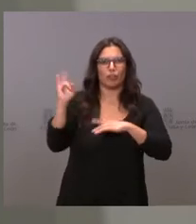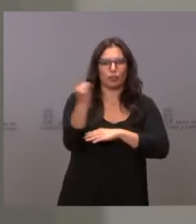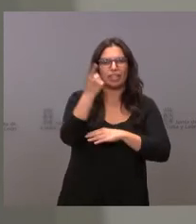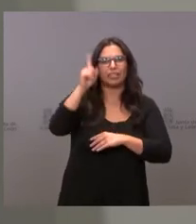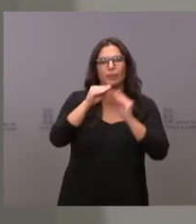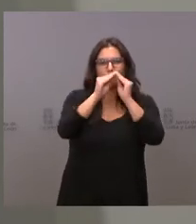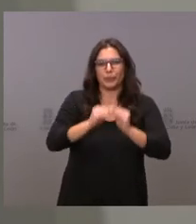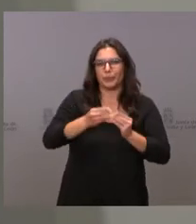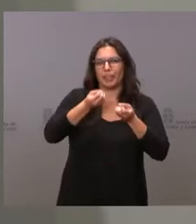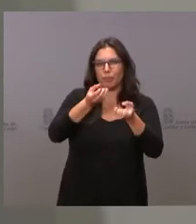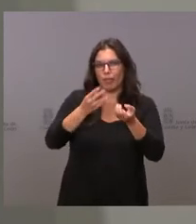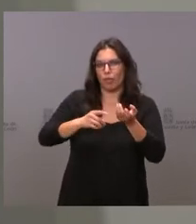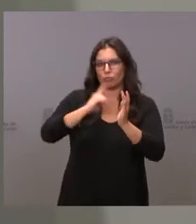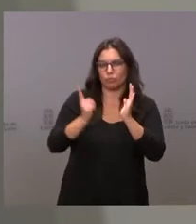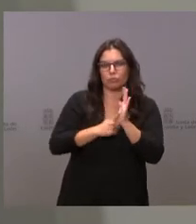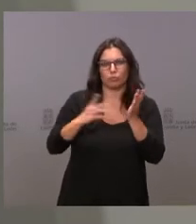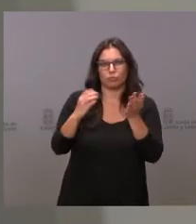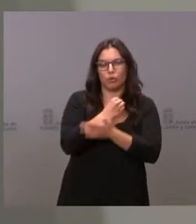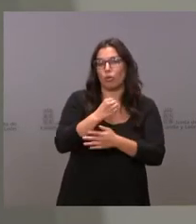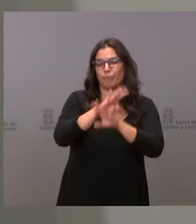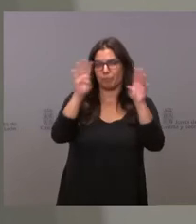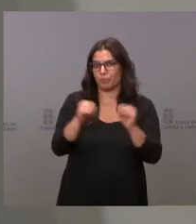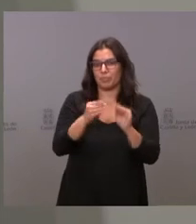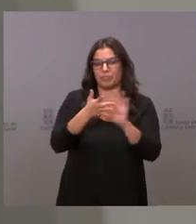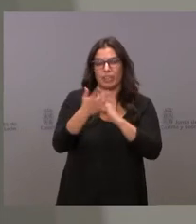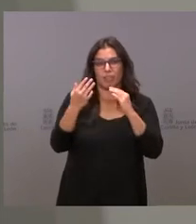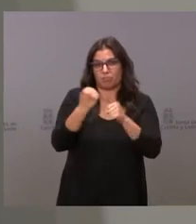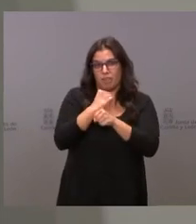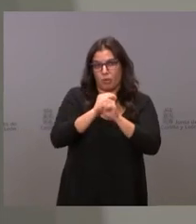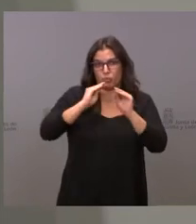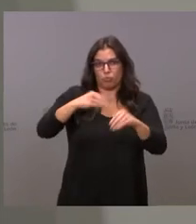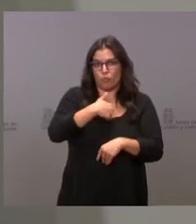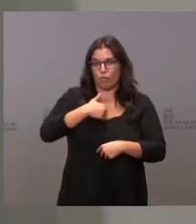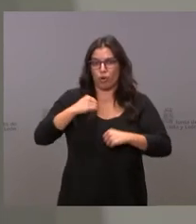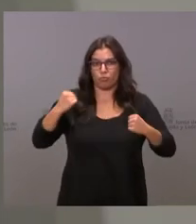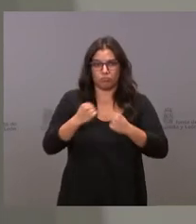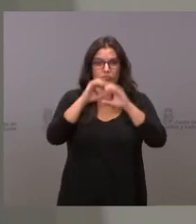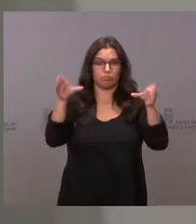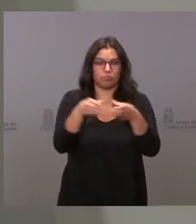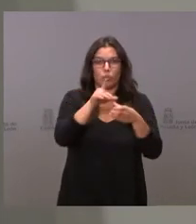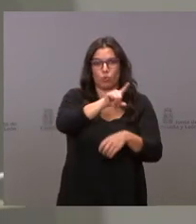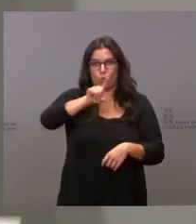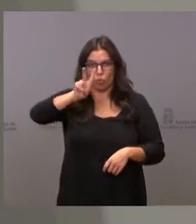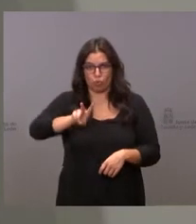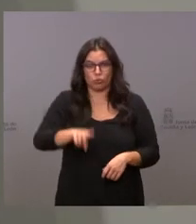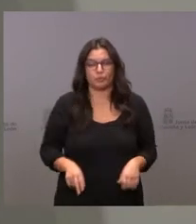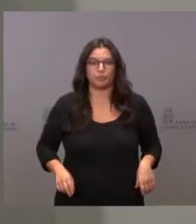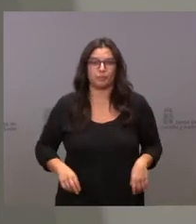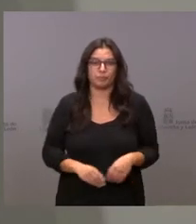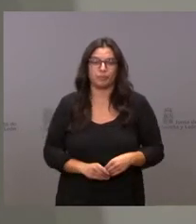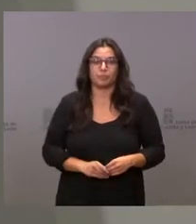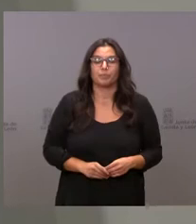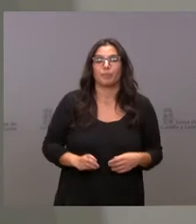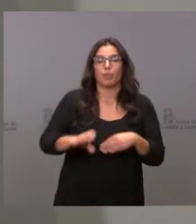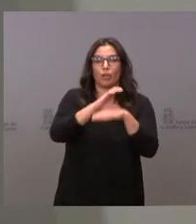de toda la información necesaria, en definitiva, la acción propia del 112. La